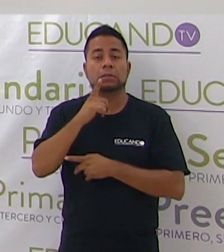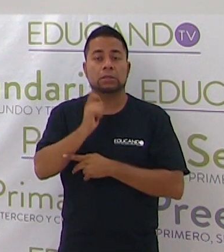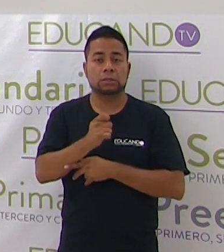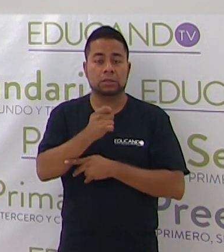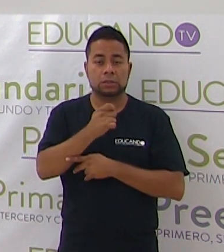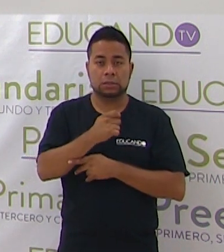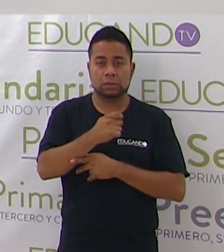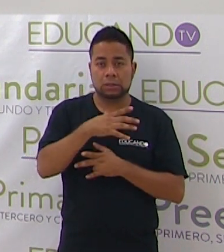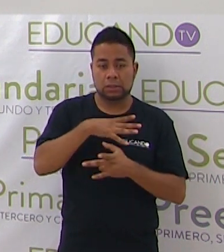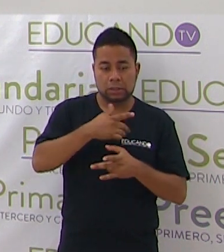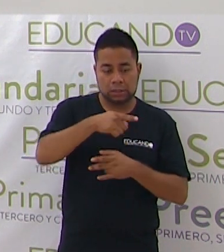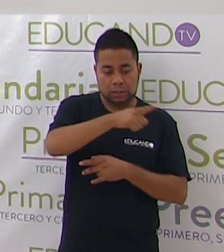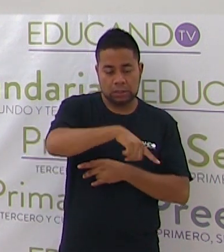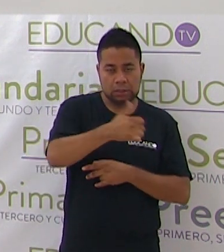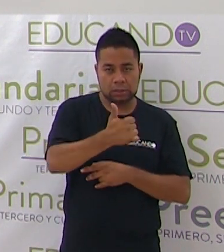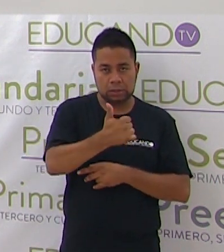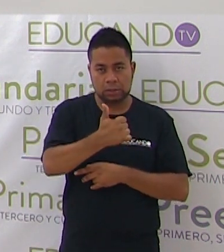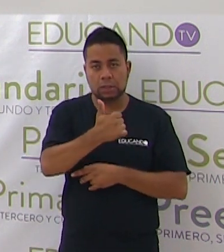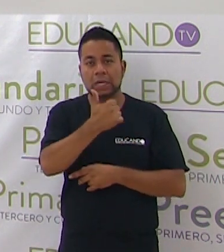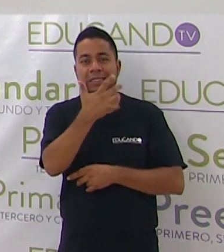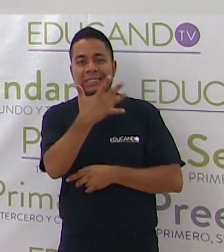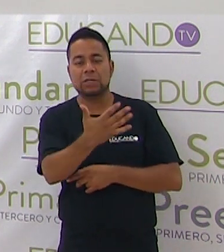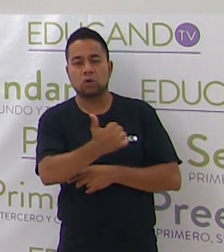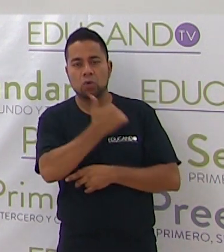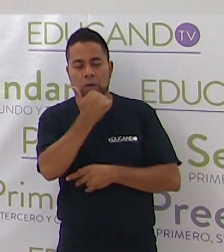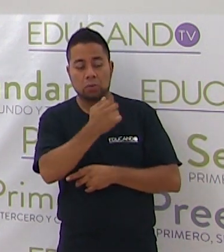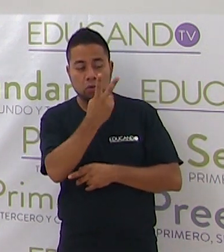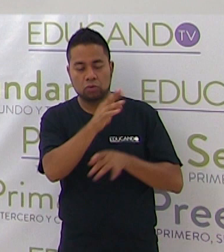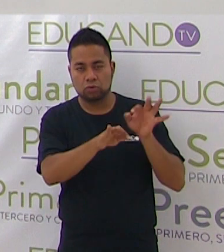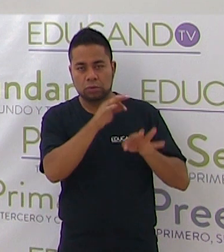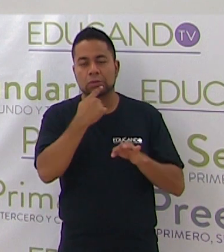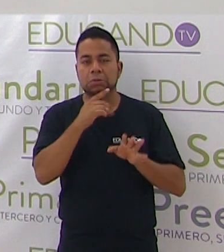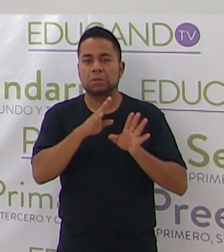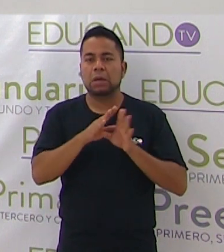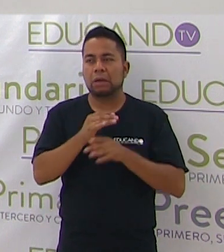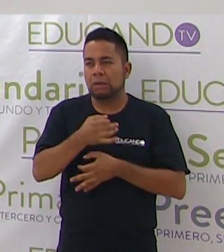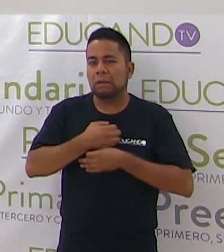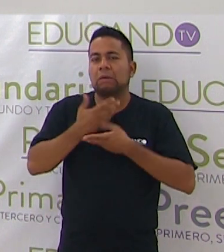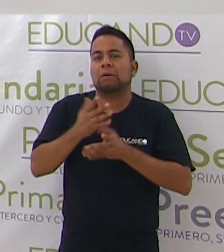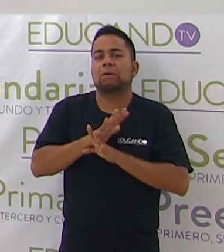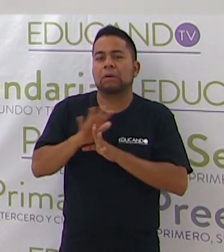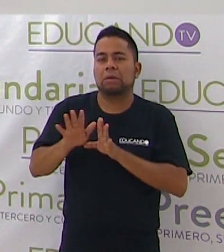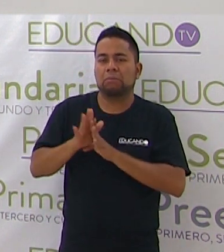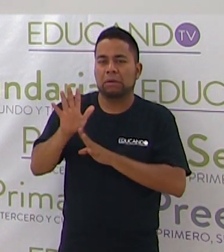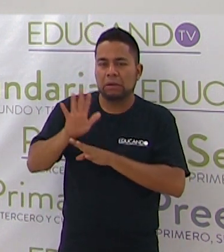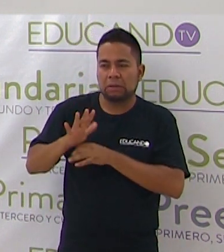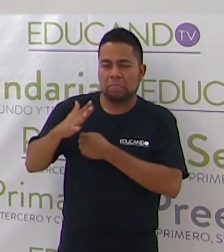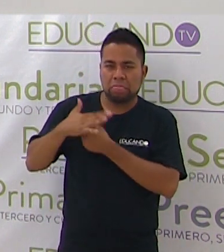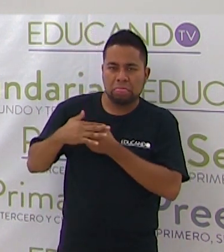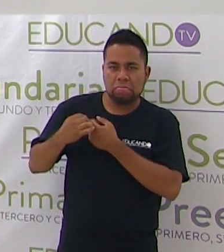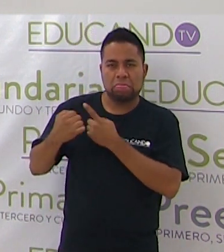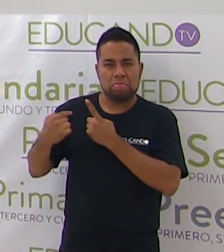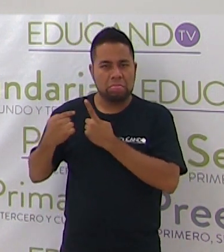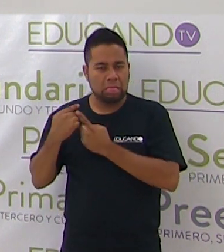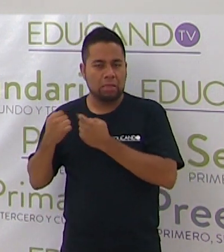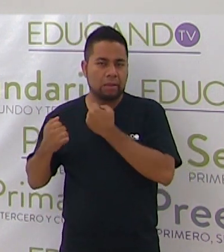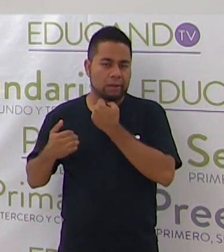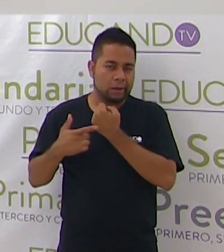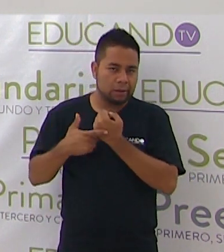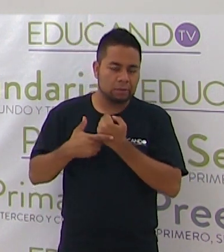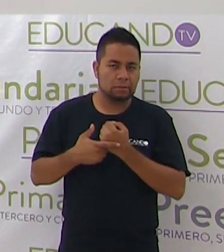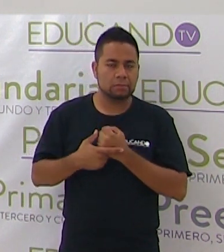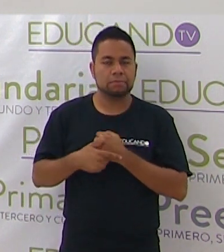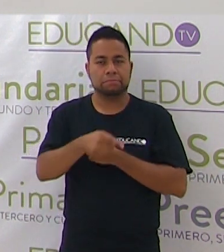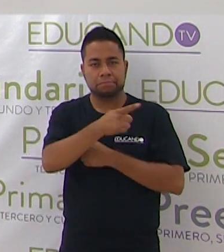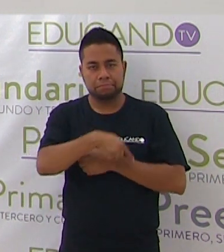de cada 5 estudiantes declararon haber sido víctimas de acoso. 1 de 4